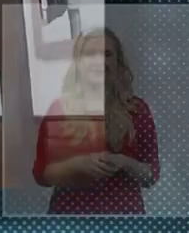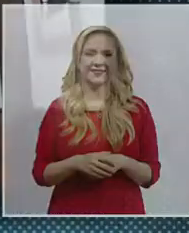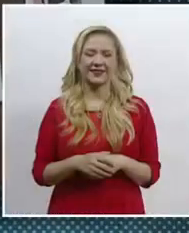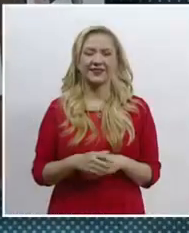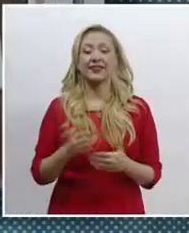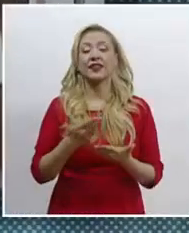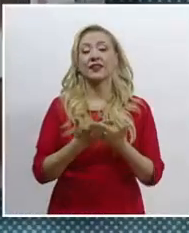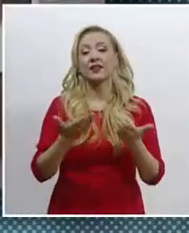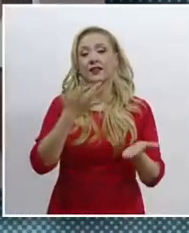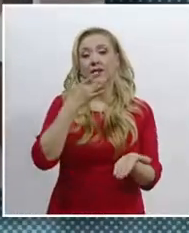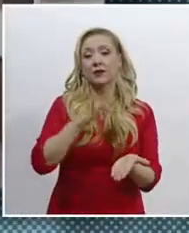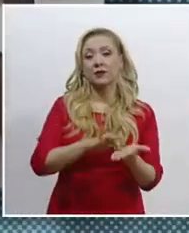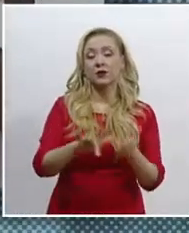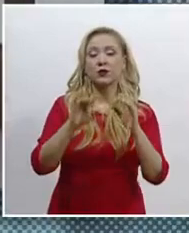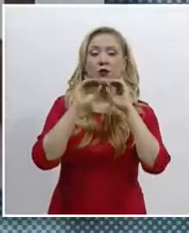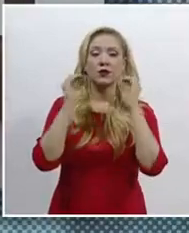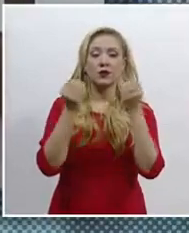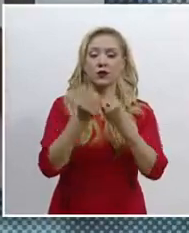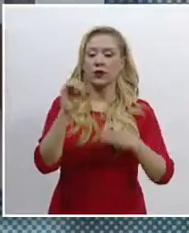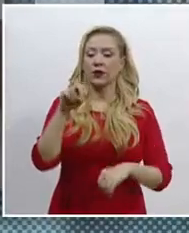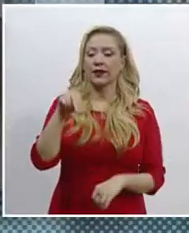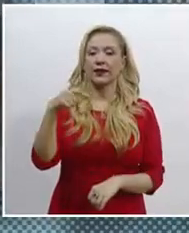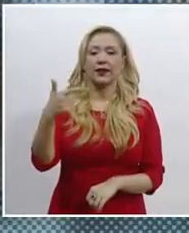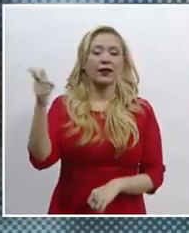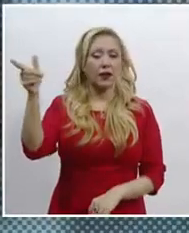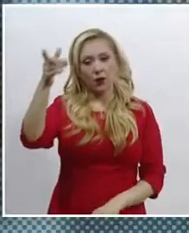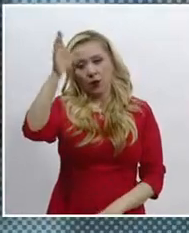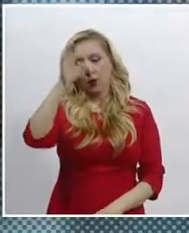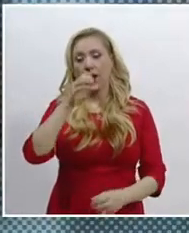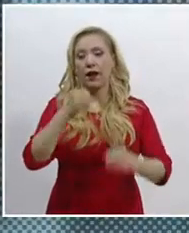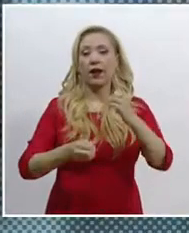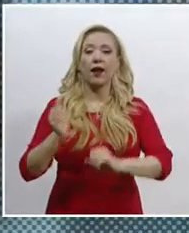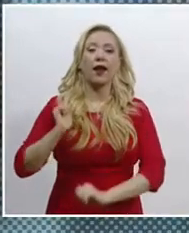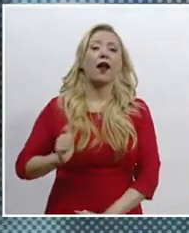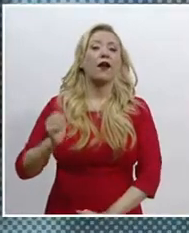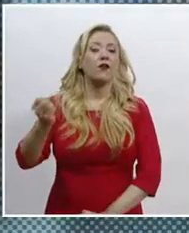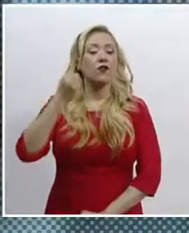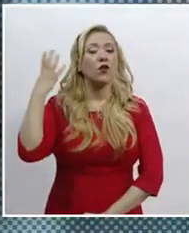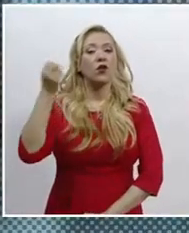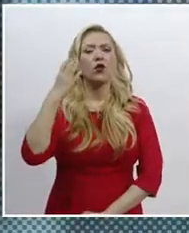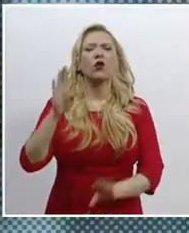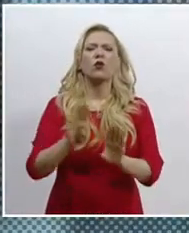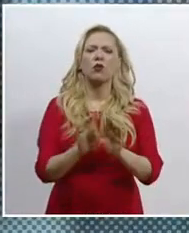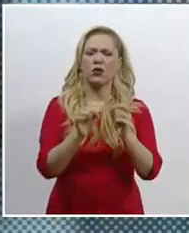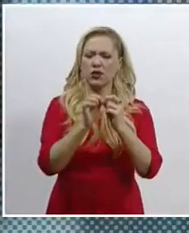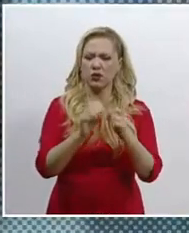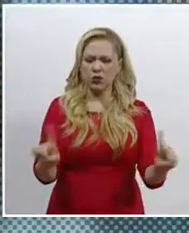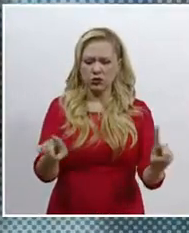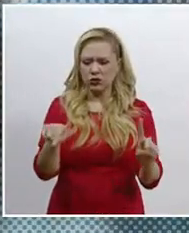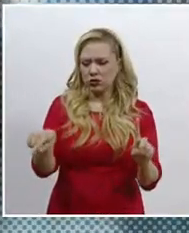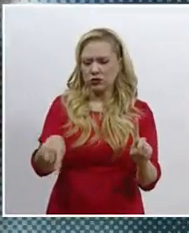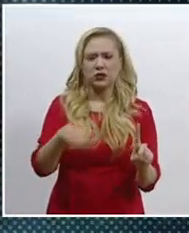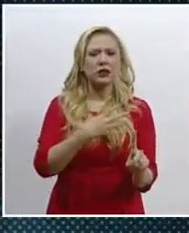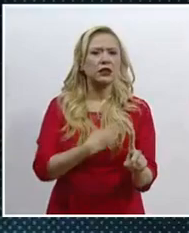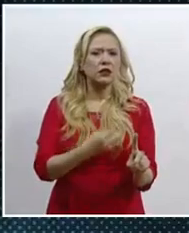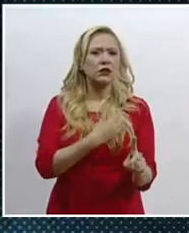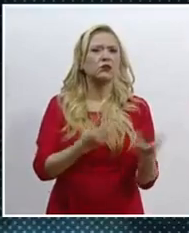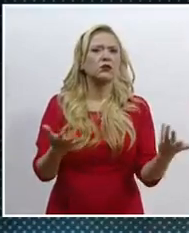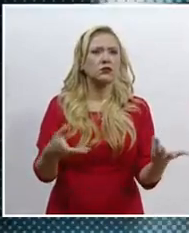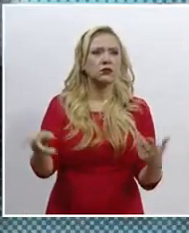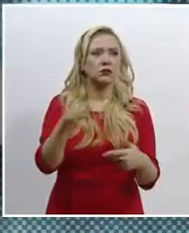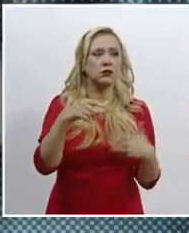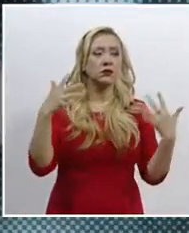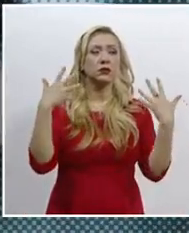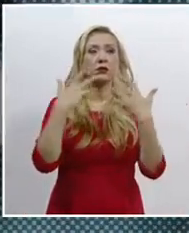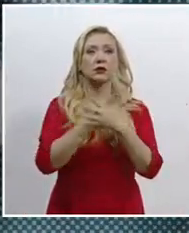Con el apoyo de ONGs, el Poder Judicial de Coahuila llevó a cabo el foro Los Hijos del Divorcio para sensibilizar a servidores